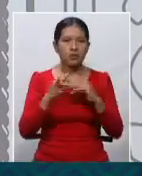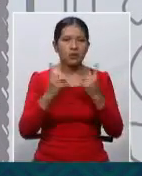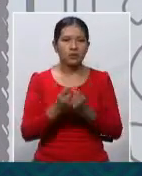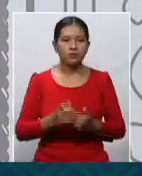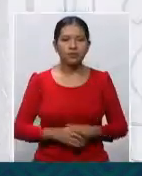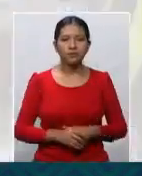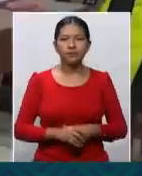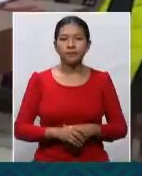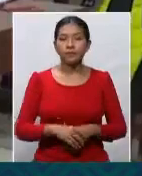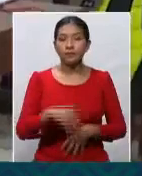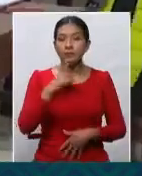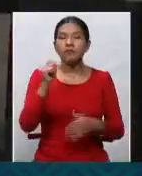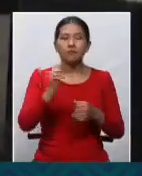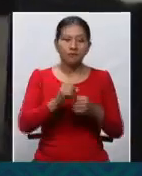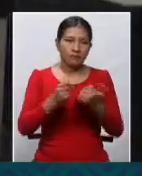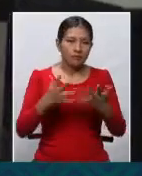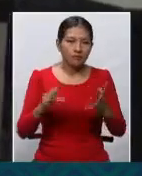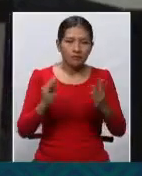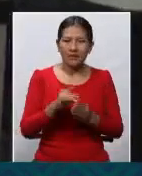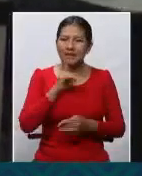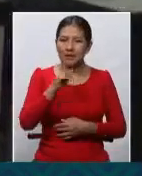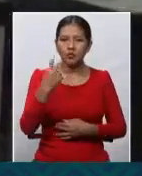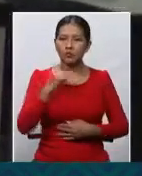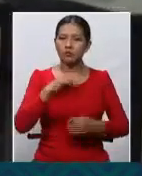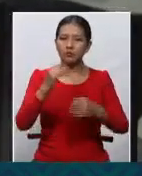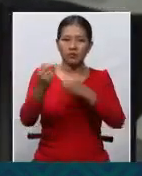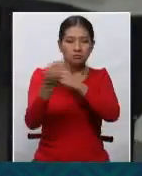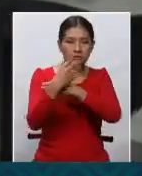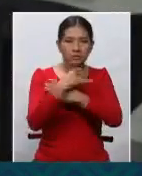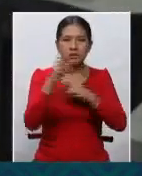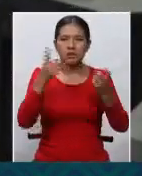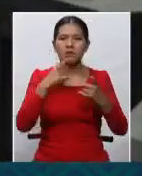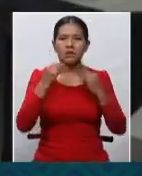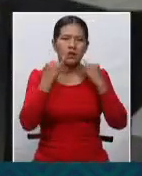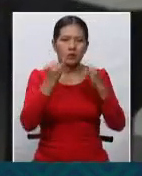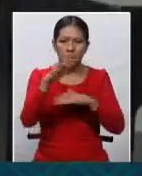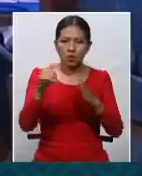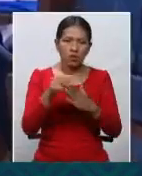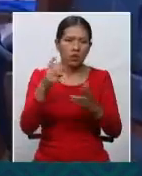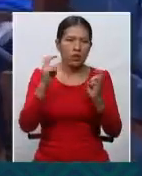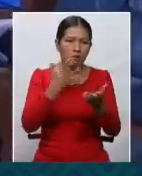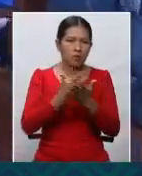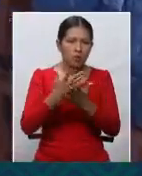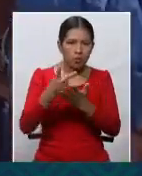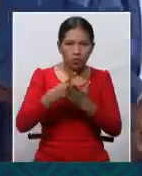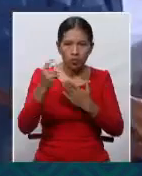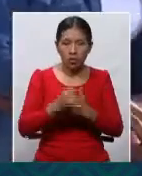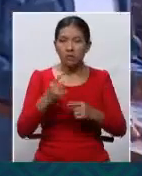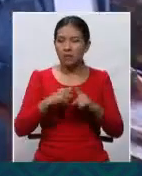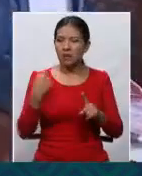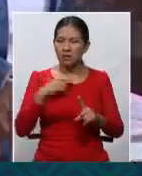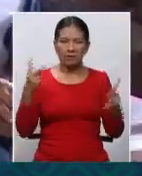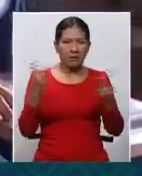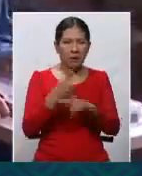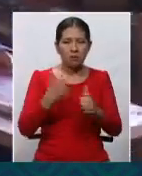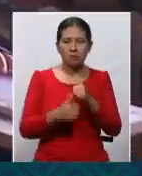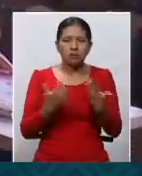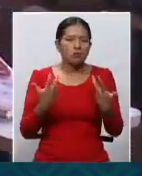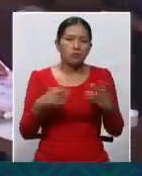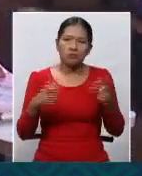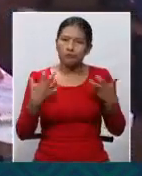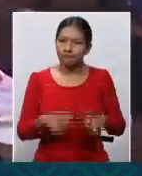descuento. Obviamente, seguramente nos van a hacer llegar las informaciones correspondientes, pero no creo que podamos llegar a ese extremo. Porque lo